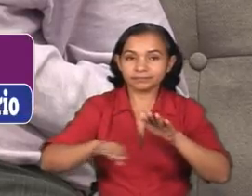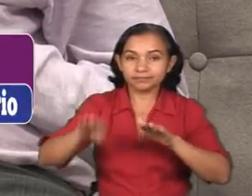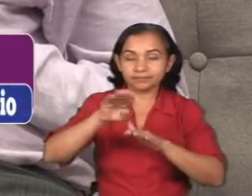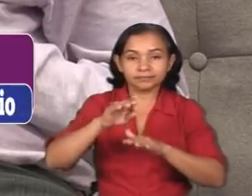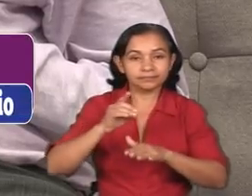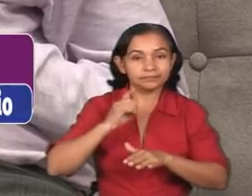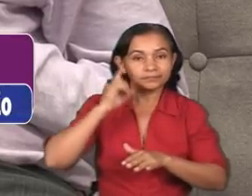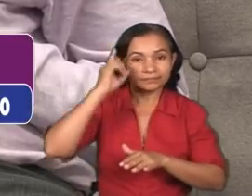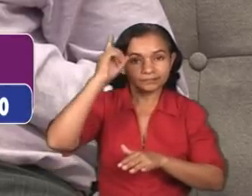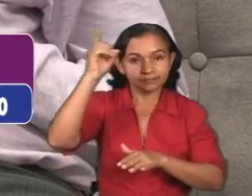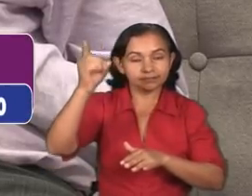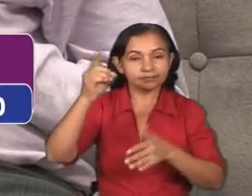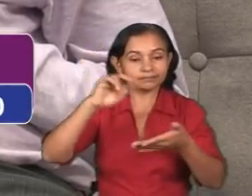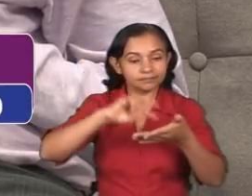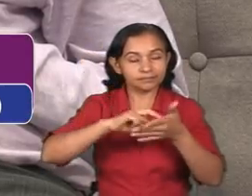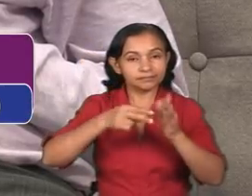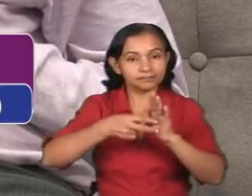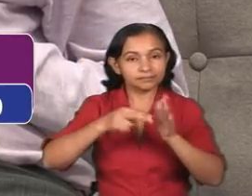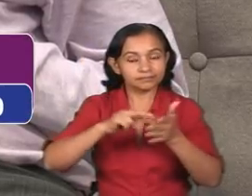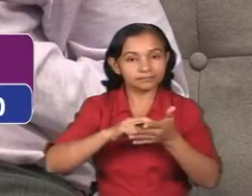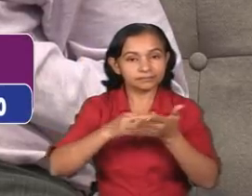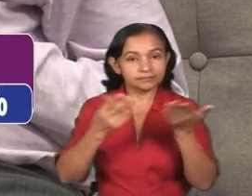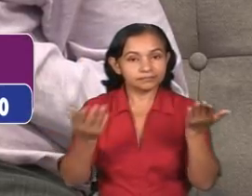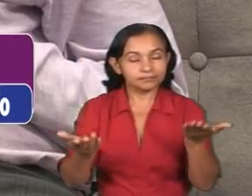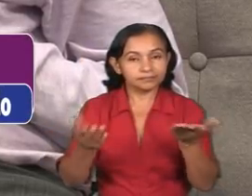desarrollo, significa...